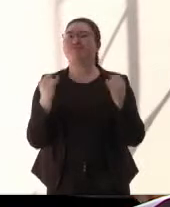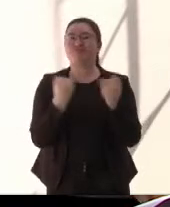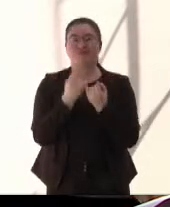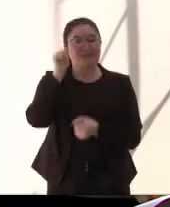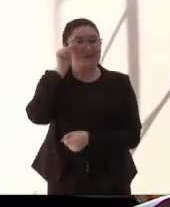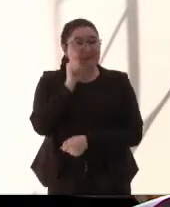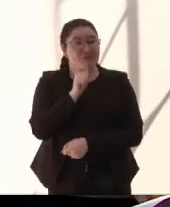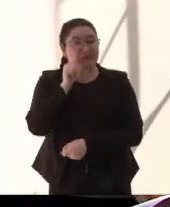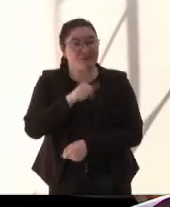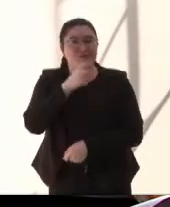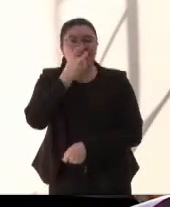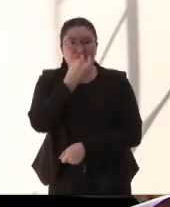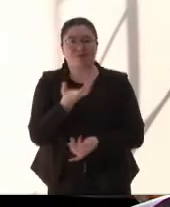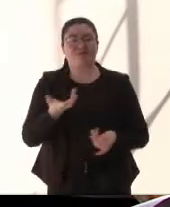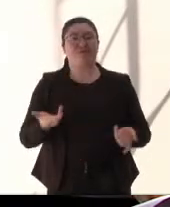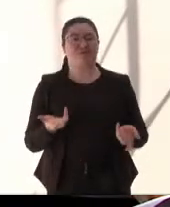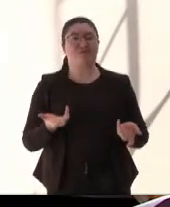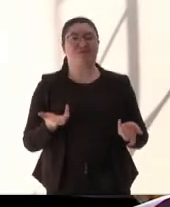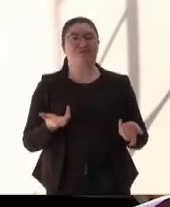alineado